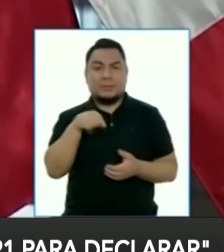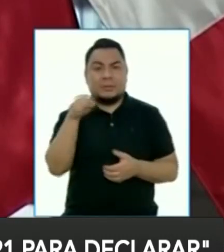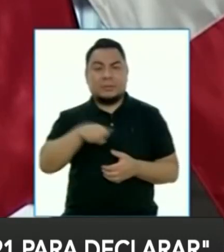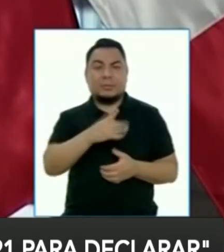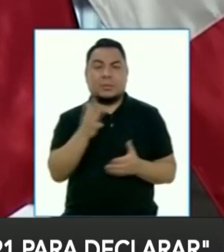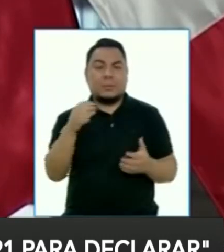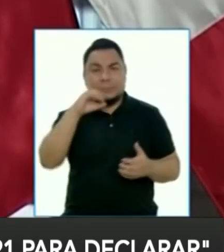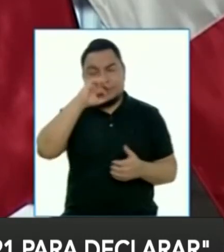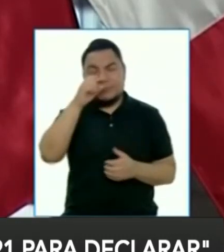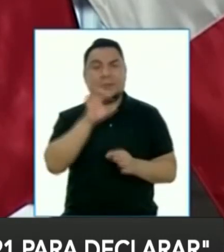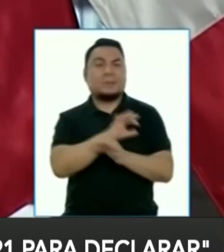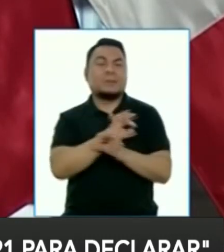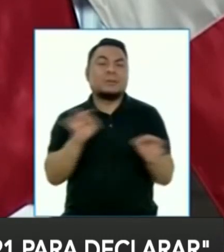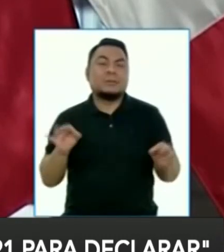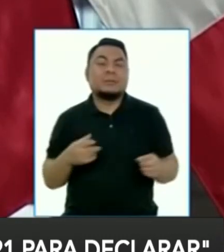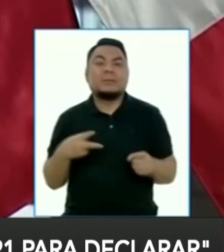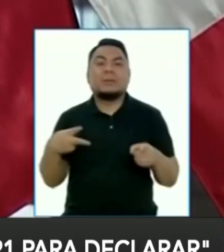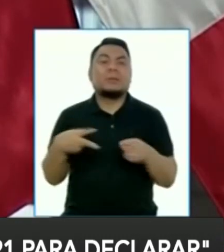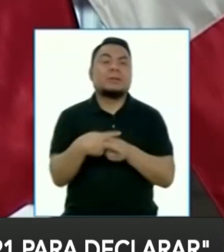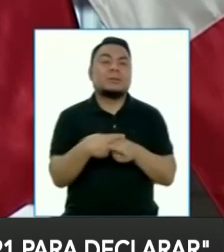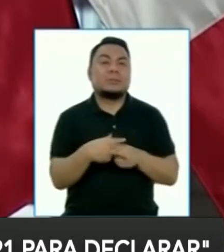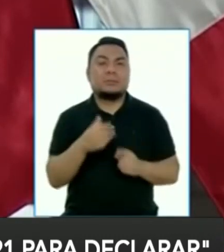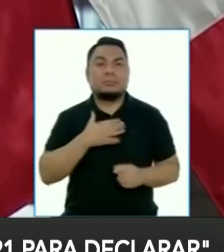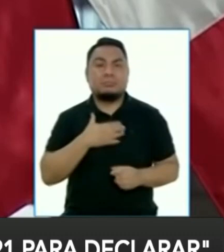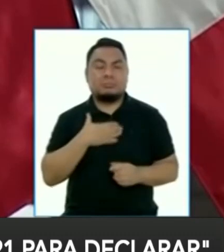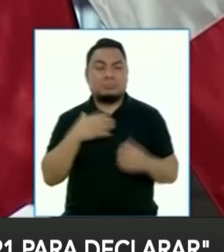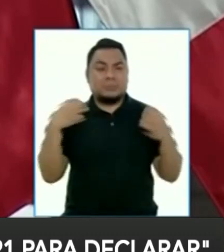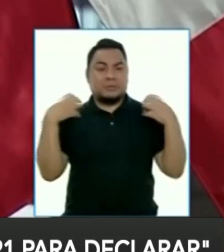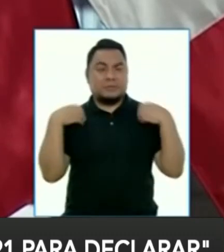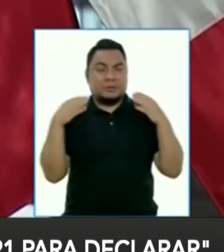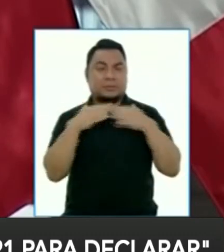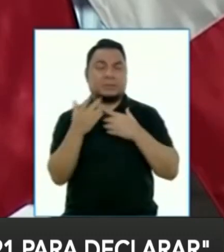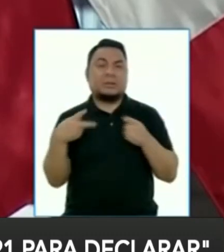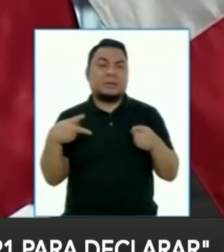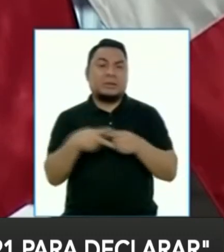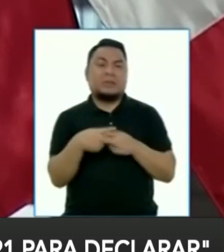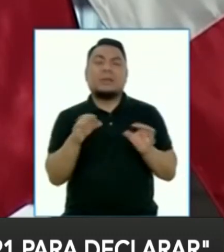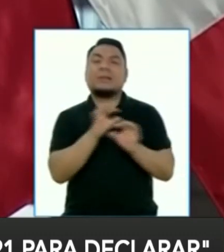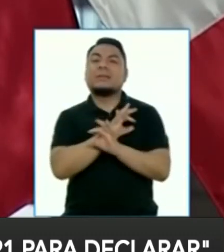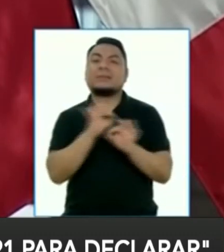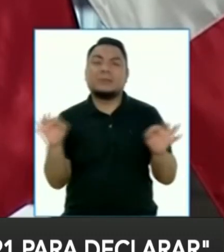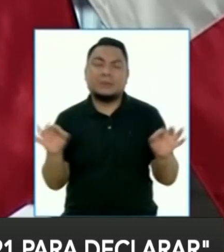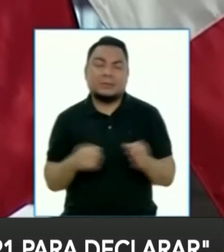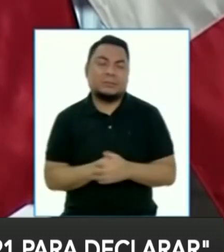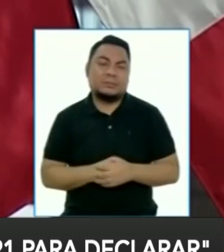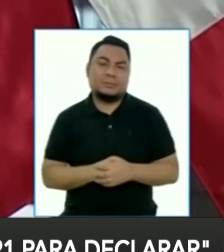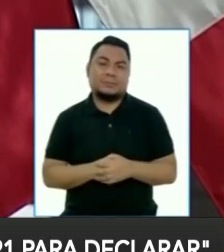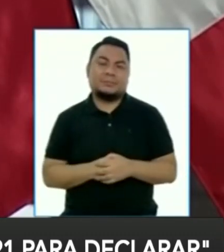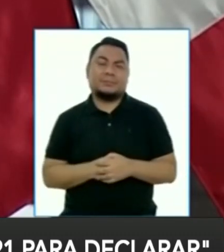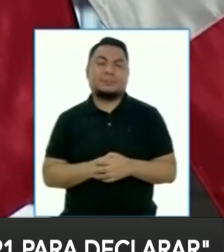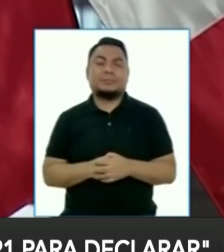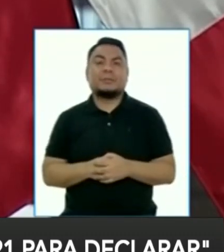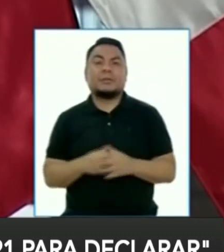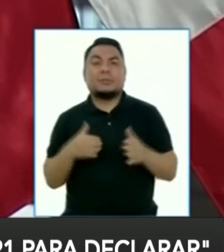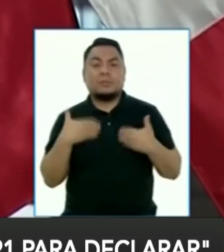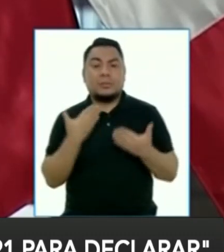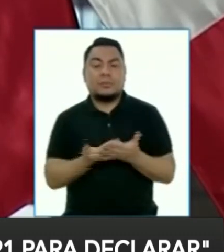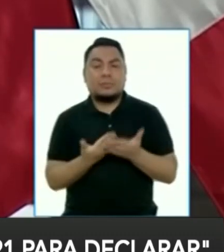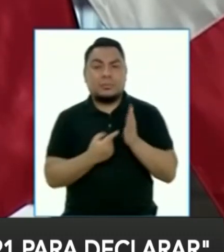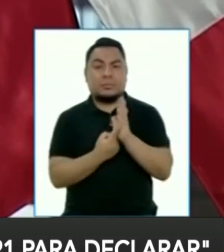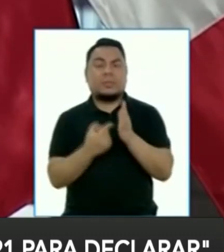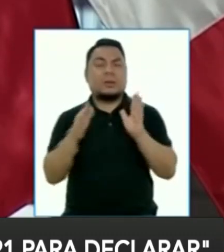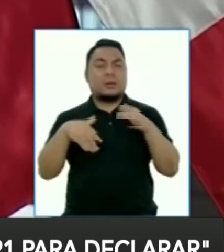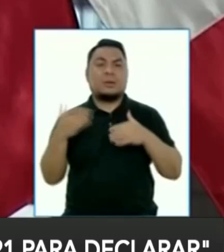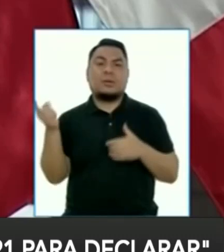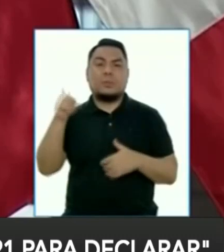hay ninguna obstrucción de parte del despacho presidencial. Ninguna. Y lo podemos probar